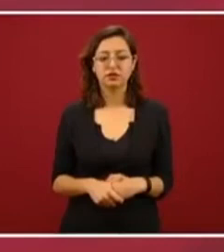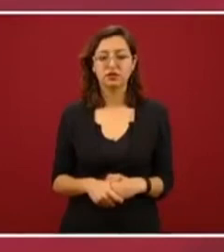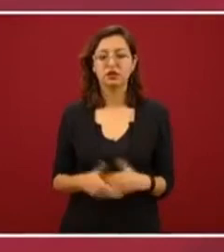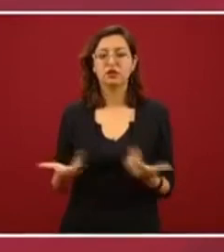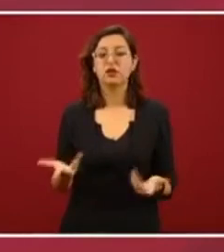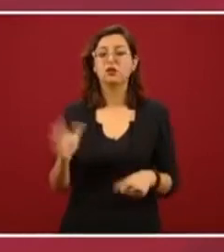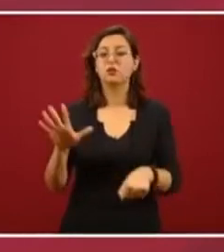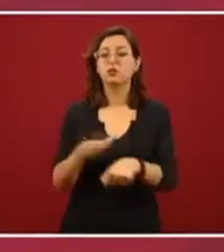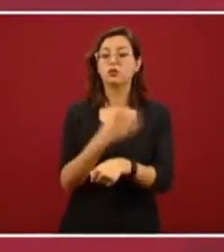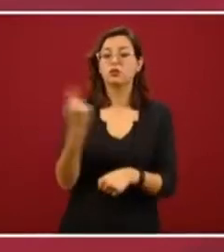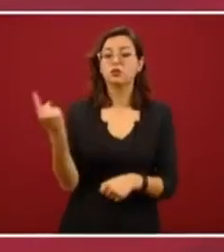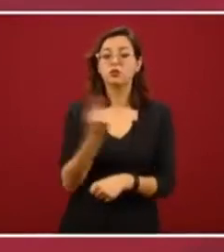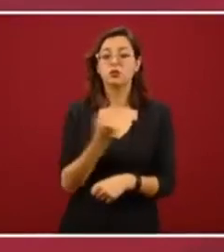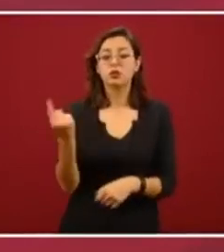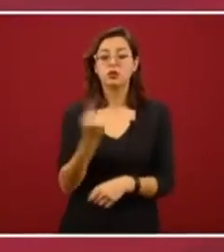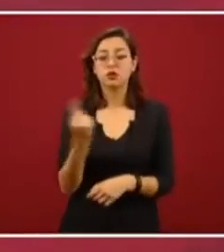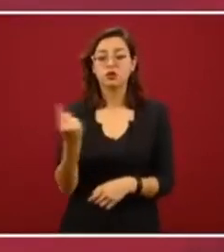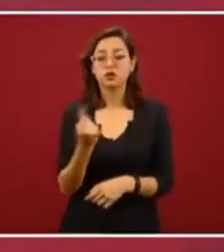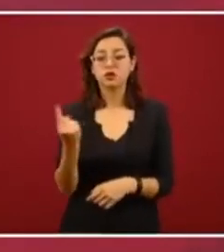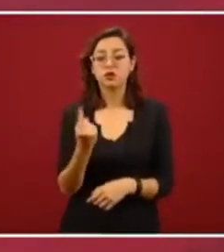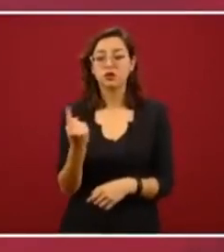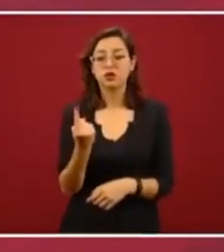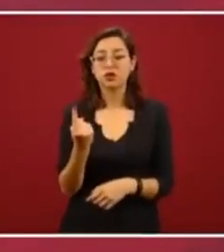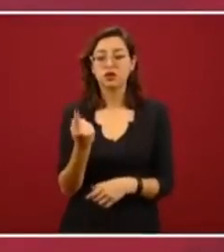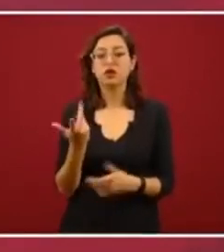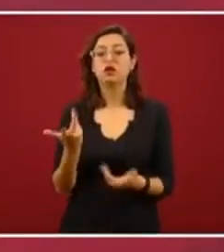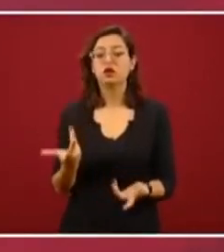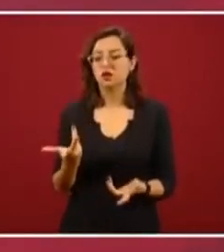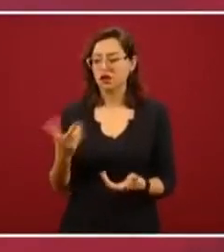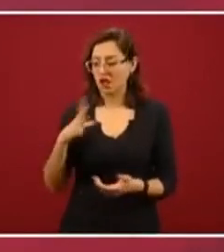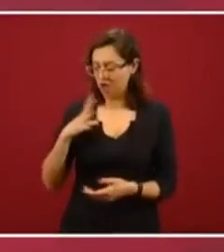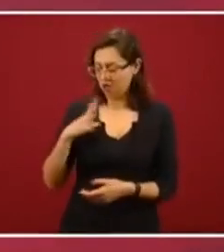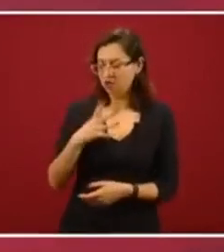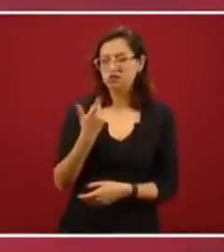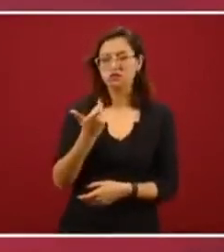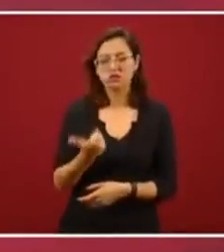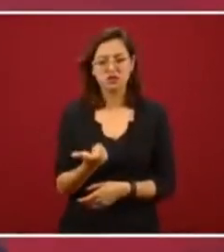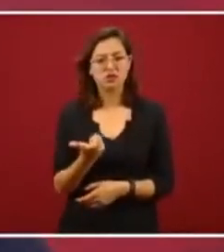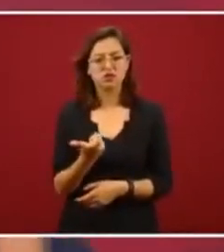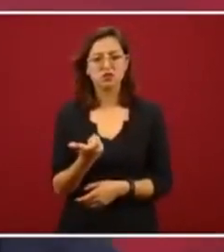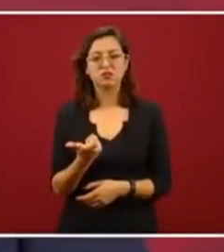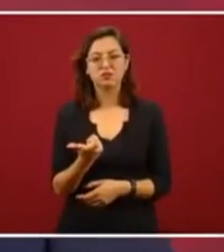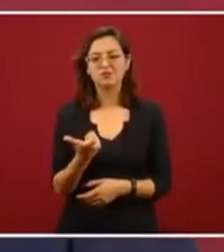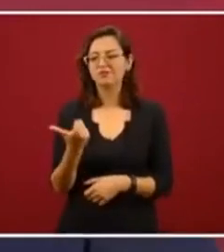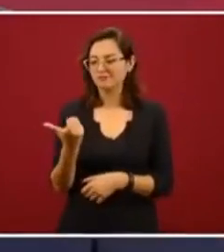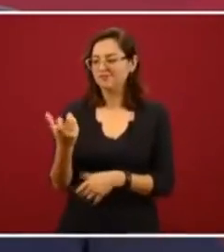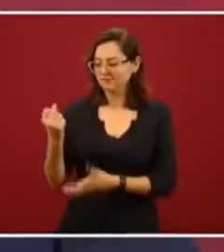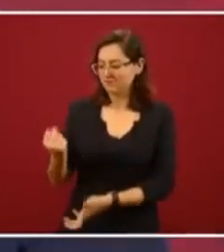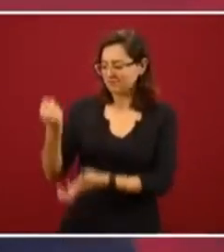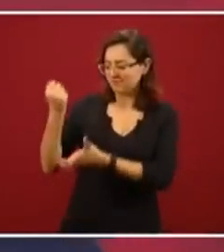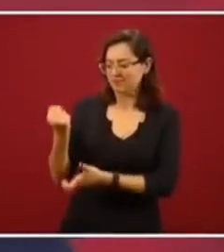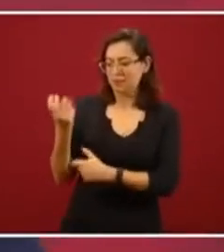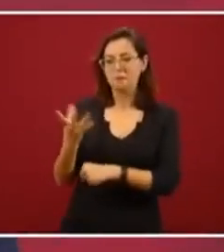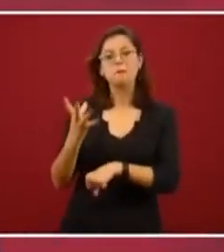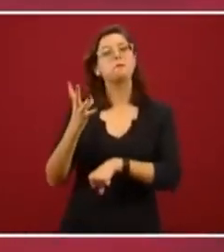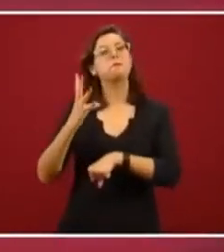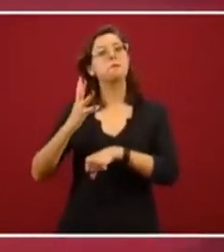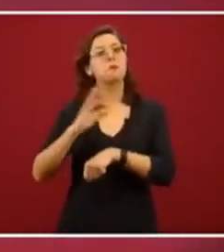¿Por qué menciono esta cantidad? Porque esto nos va a permitir